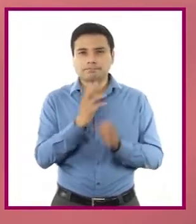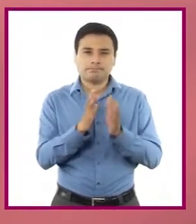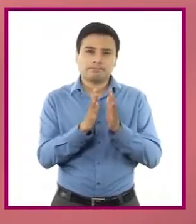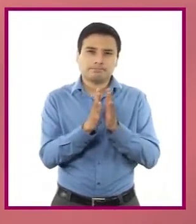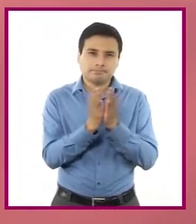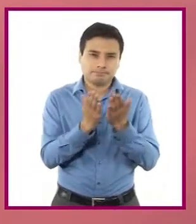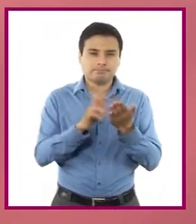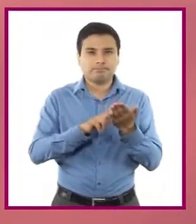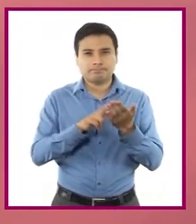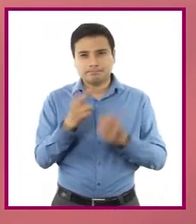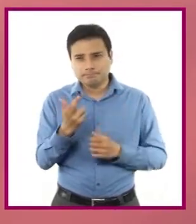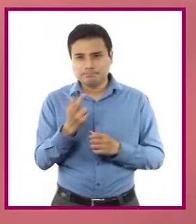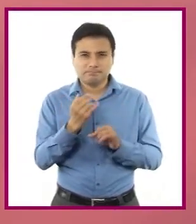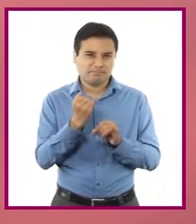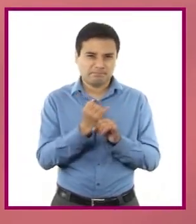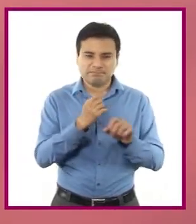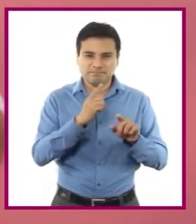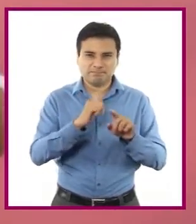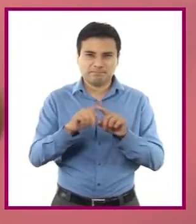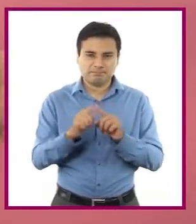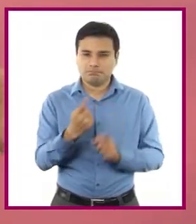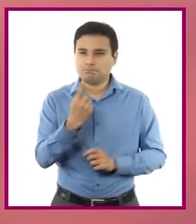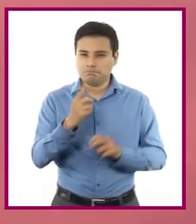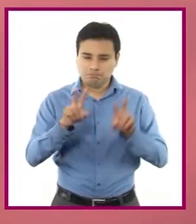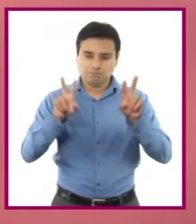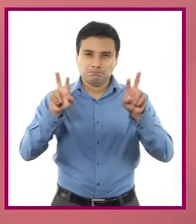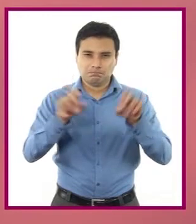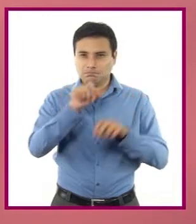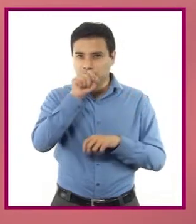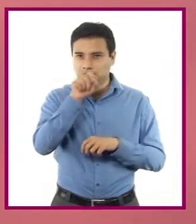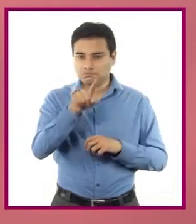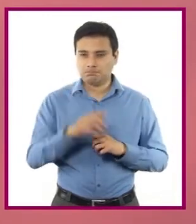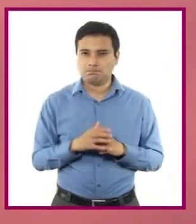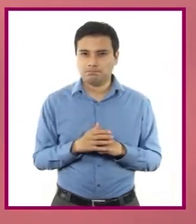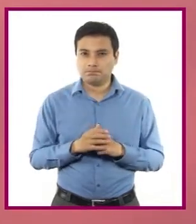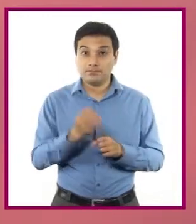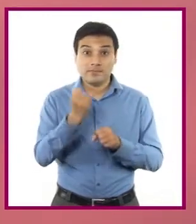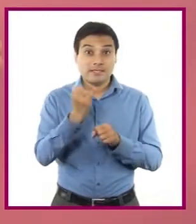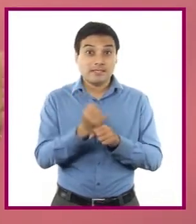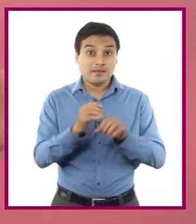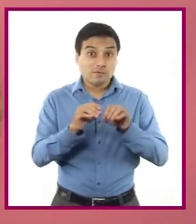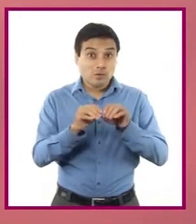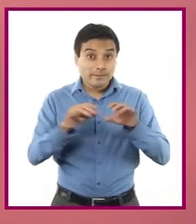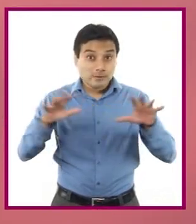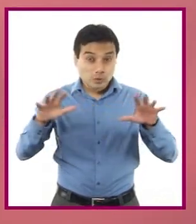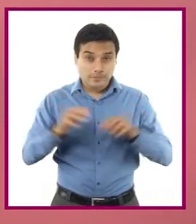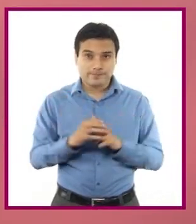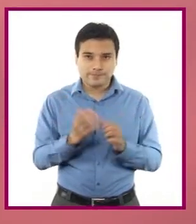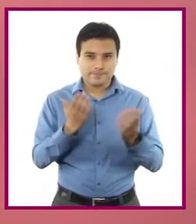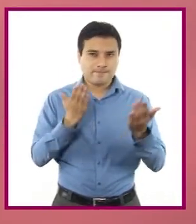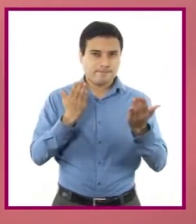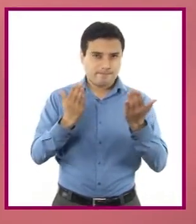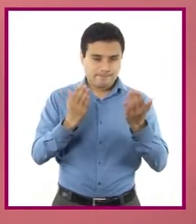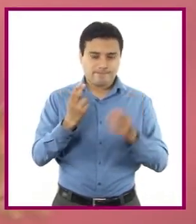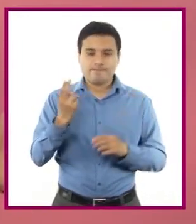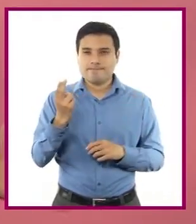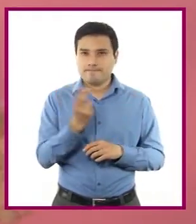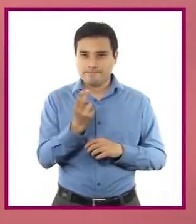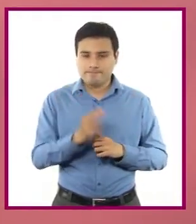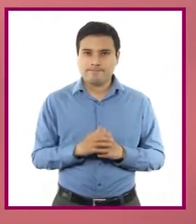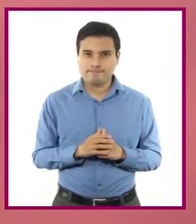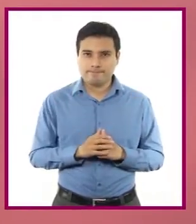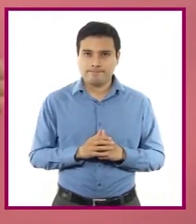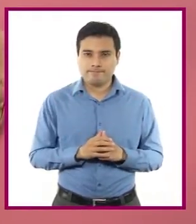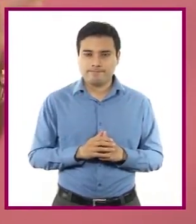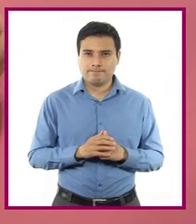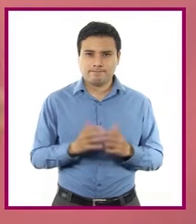central, pero tendremos que identificar aquella información que sea distinta para compararla, y así